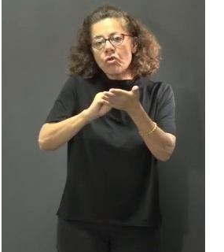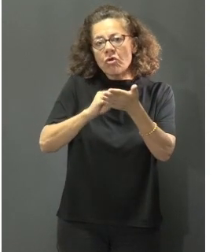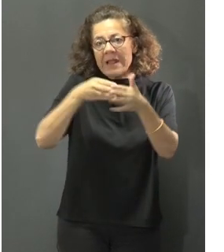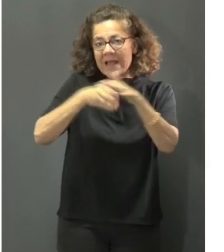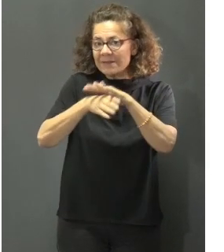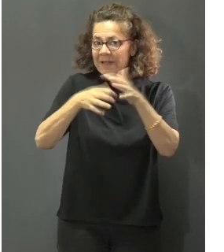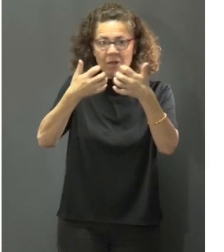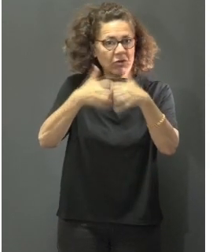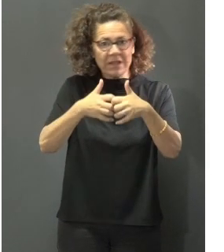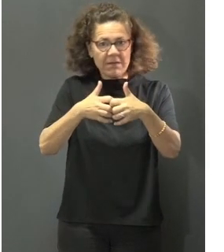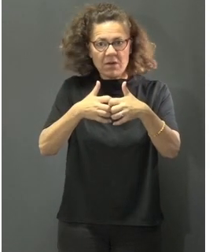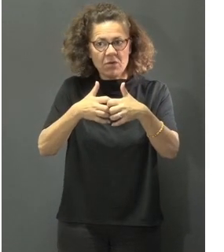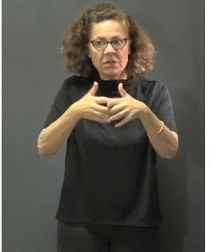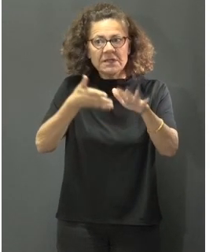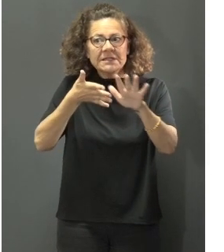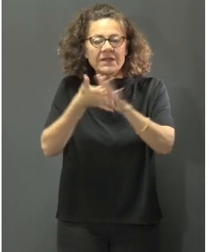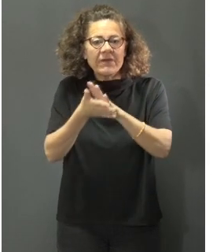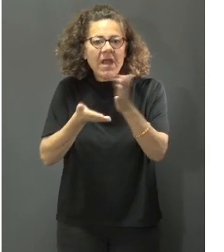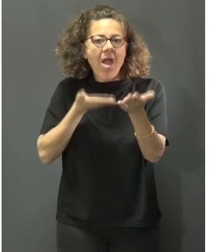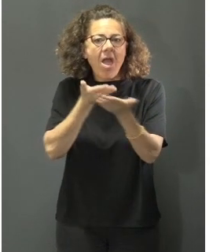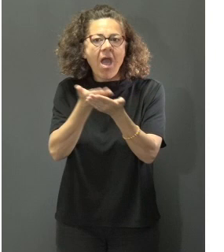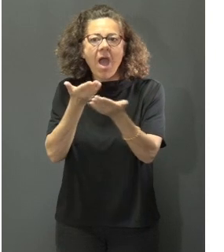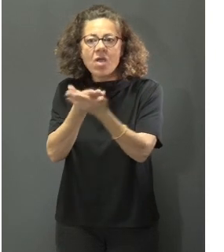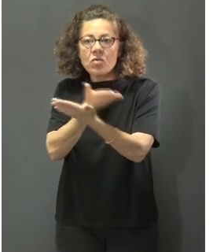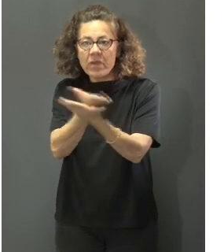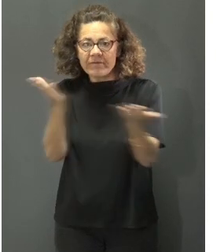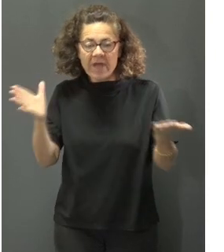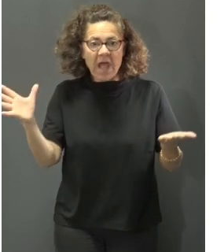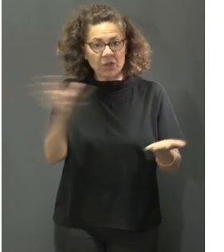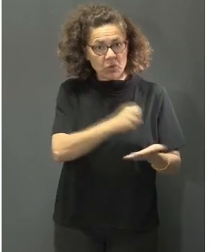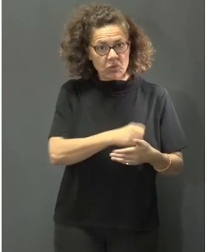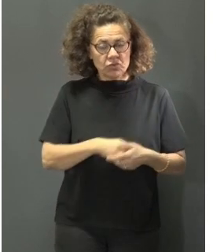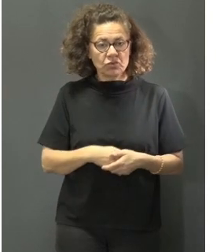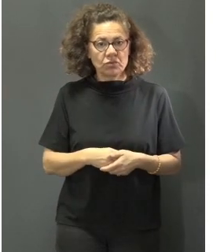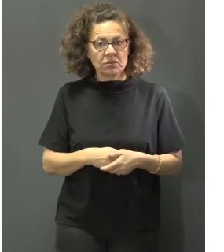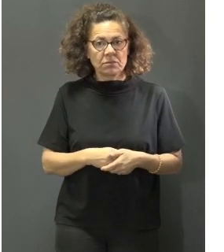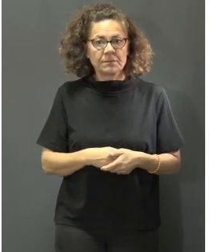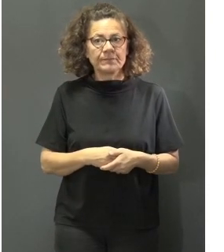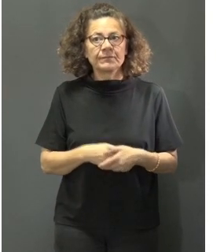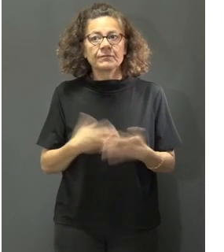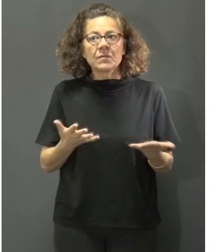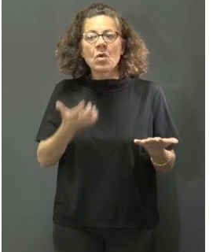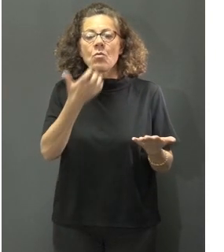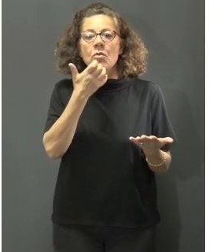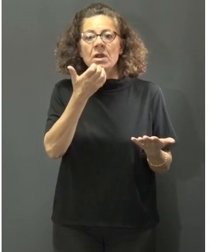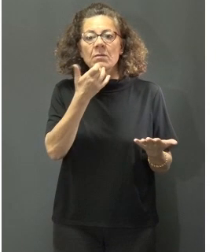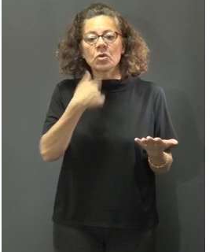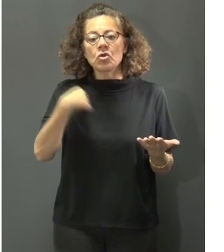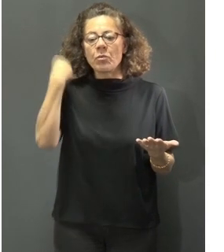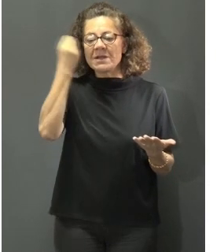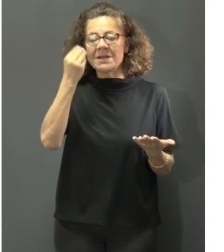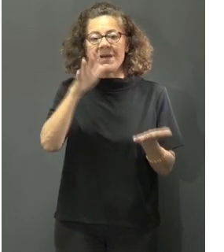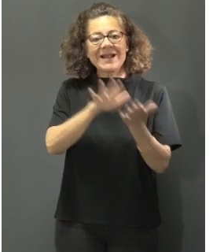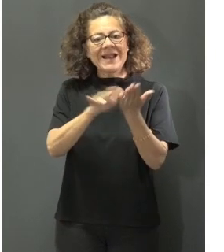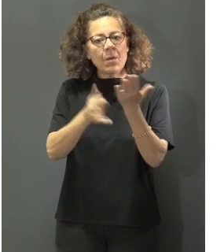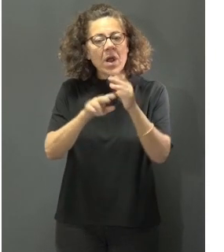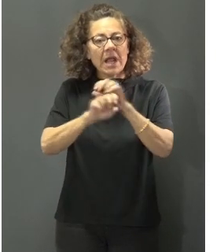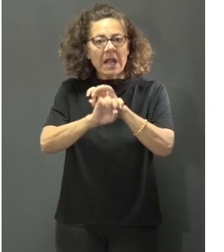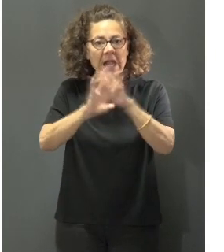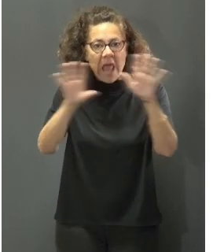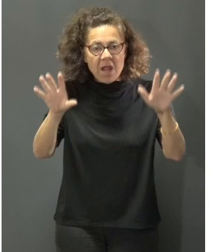cognitiva, sino que ya es algo que nos beneficia a todas las personas. Por ejemplo, pensaba en el lenguaje